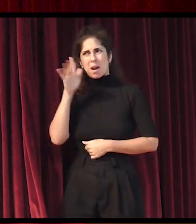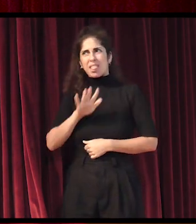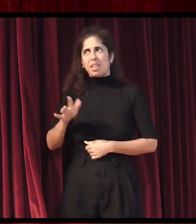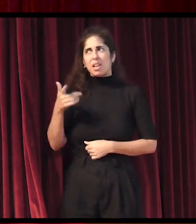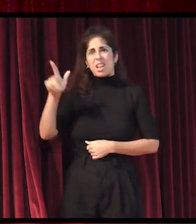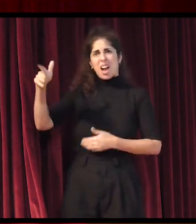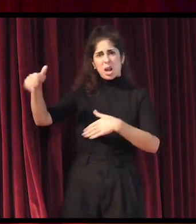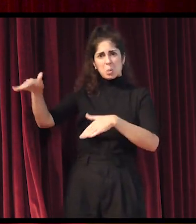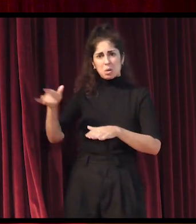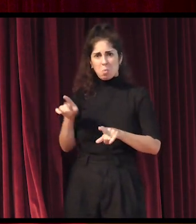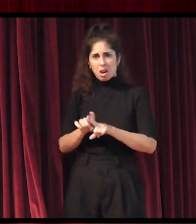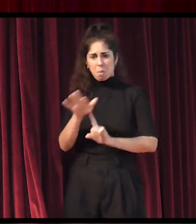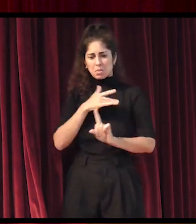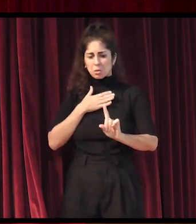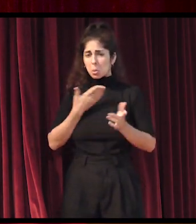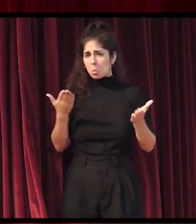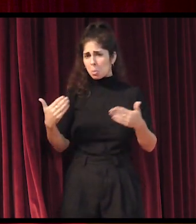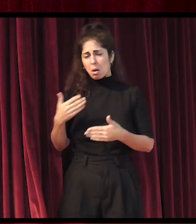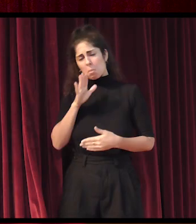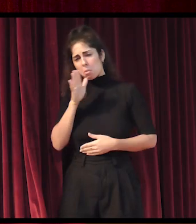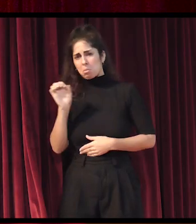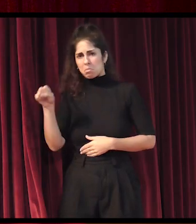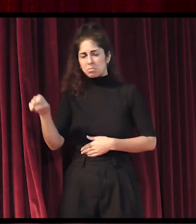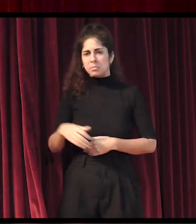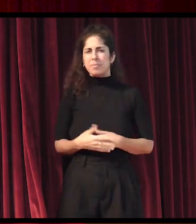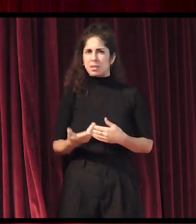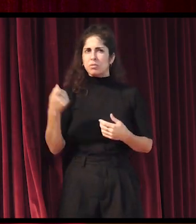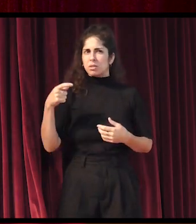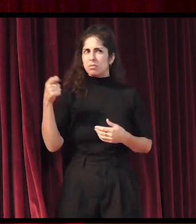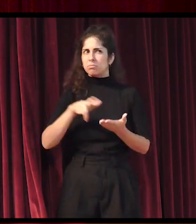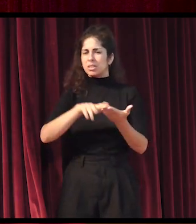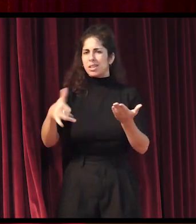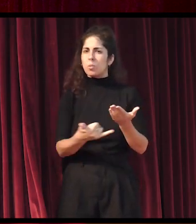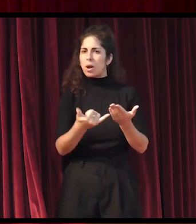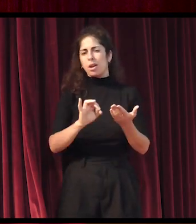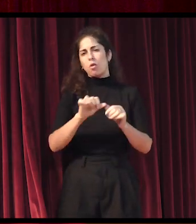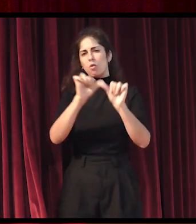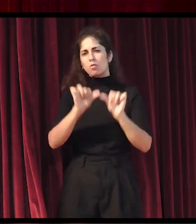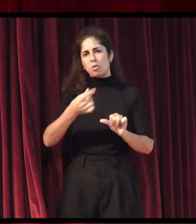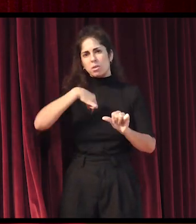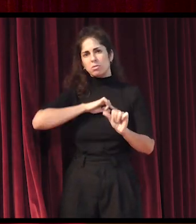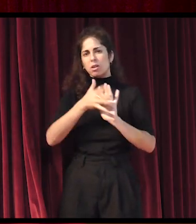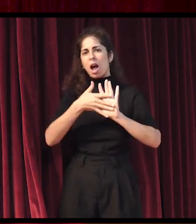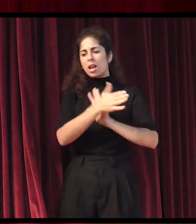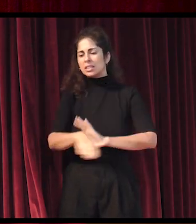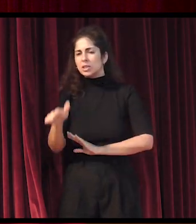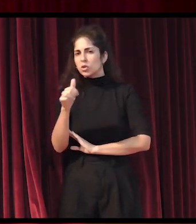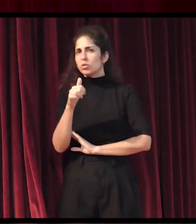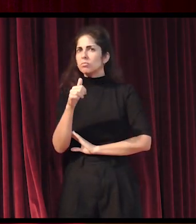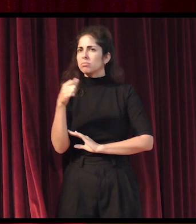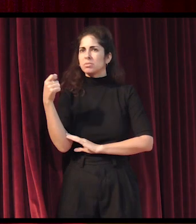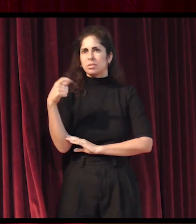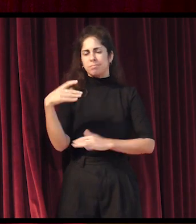algo cercano, ¿no? Pero tanto el lenguaje o cómo tratamos muchas veces a los niños y niñas, a la niñez, creo que está muy relacionado